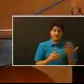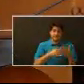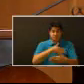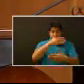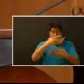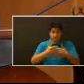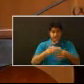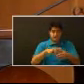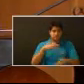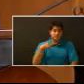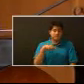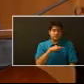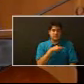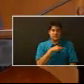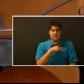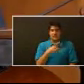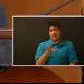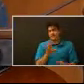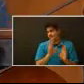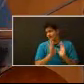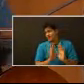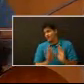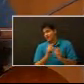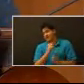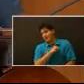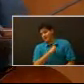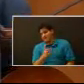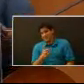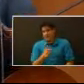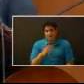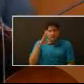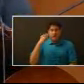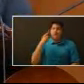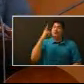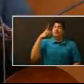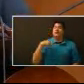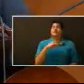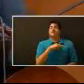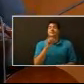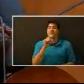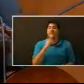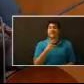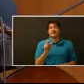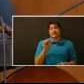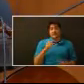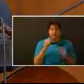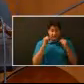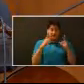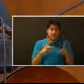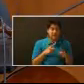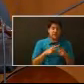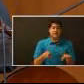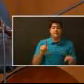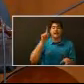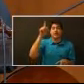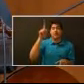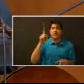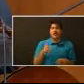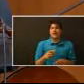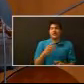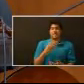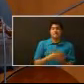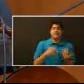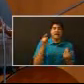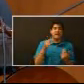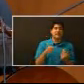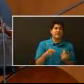qué rico, ¿verdad, hermanos? Sí, porque Él nos dice, va, despiértate, pero Él va ahí, levántate